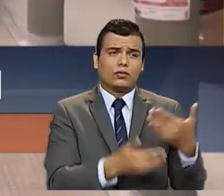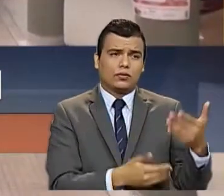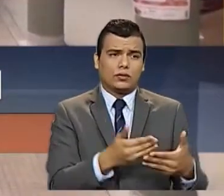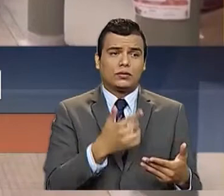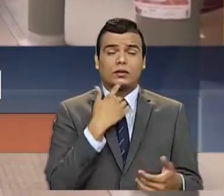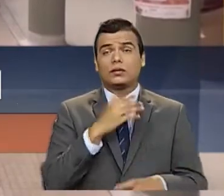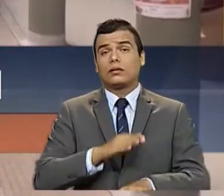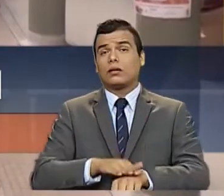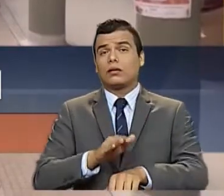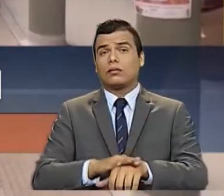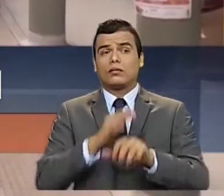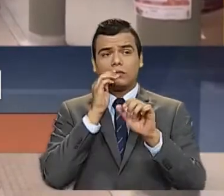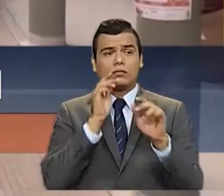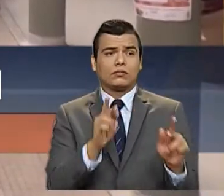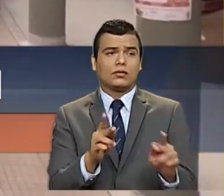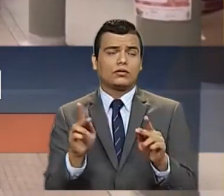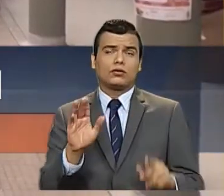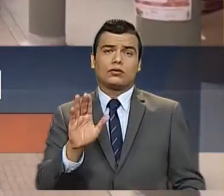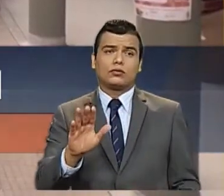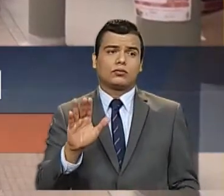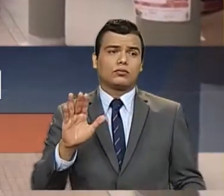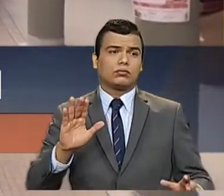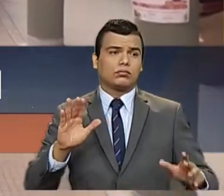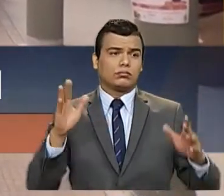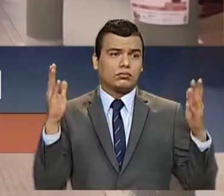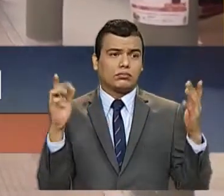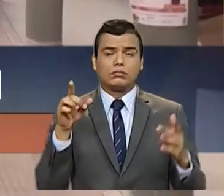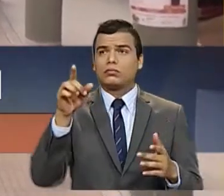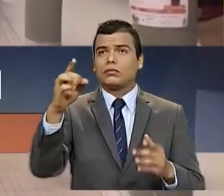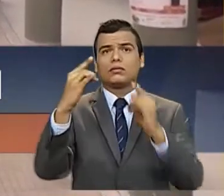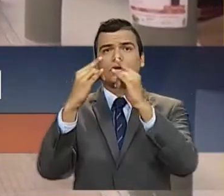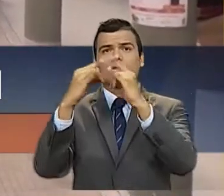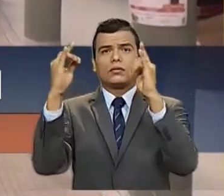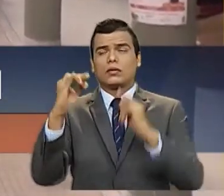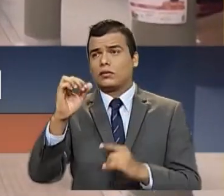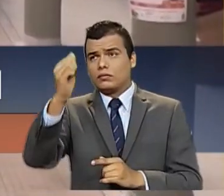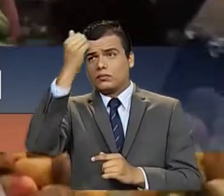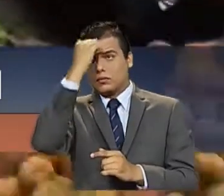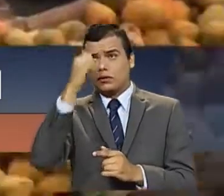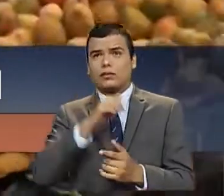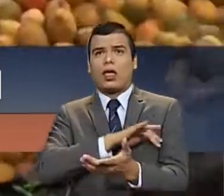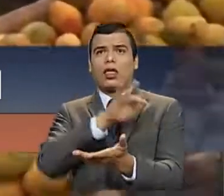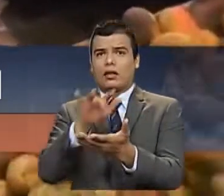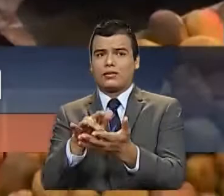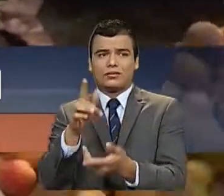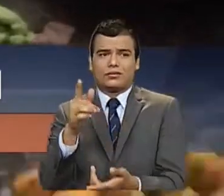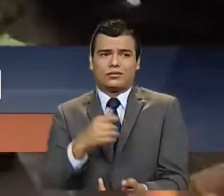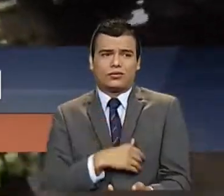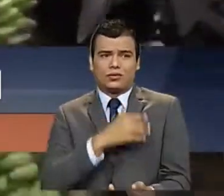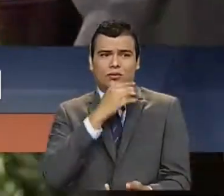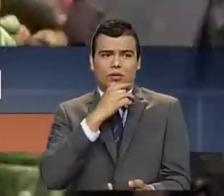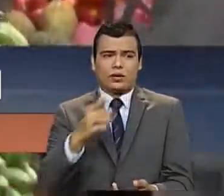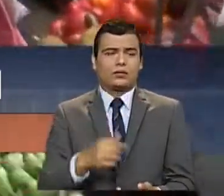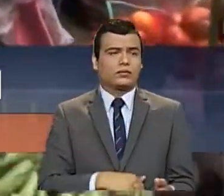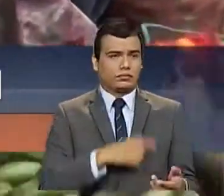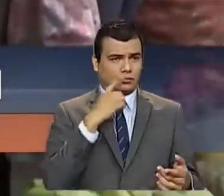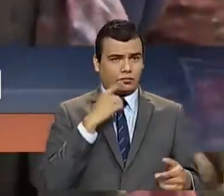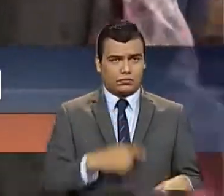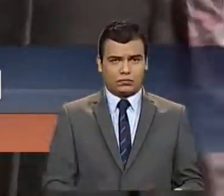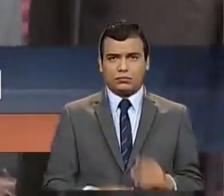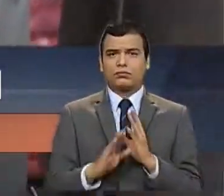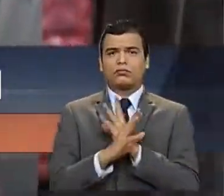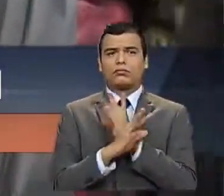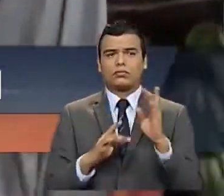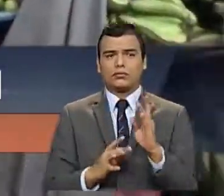la ciudadanía de aquí de Quito no va a las plazas satélites y no les compra. Esta es la Alameda en pleno centro de Quibdó.